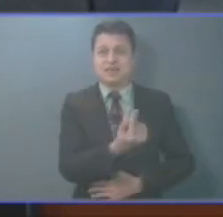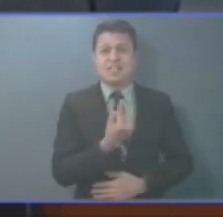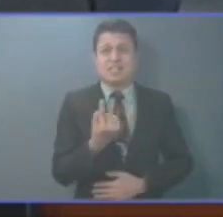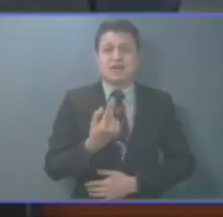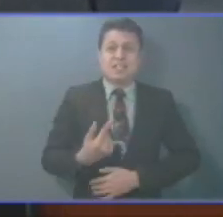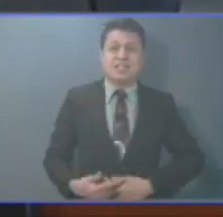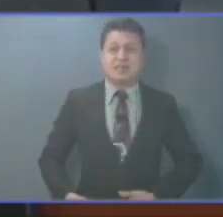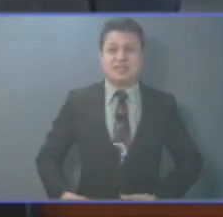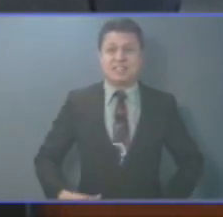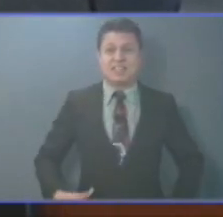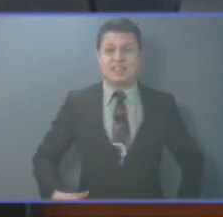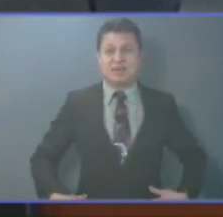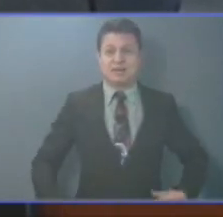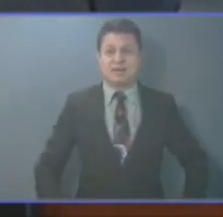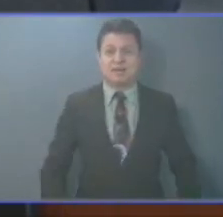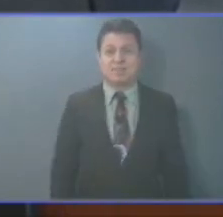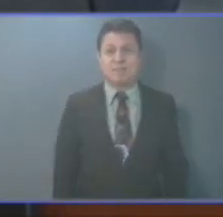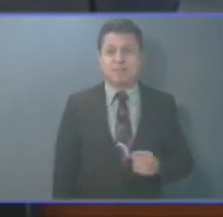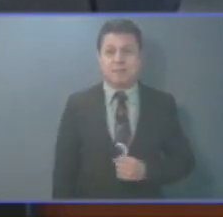con discapacidad.